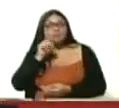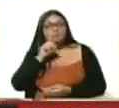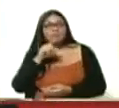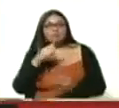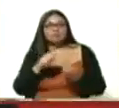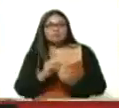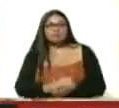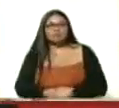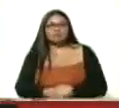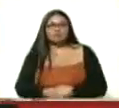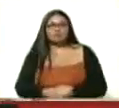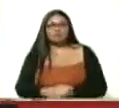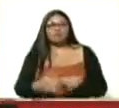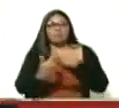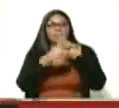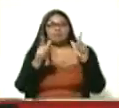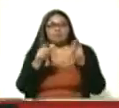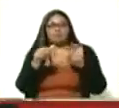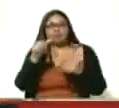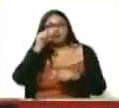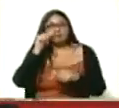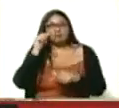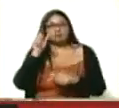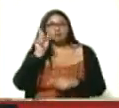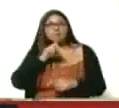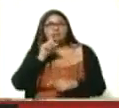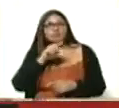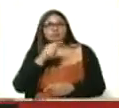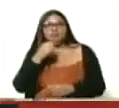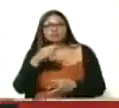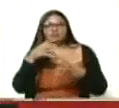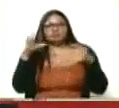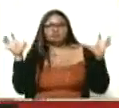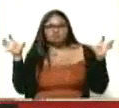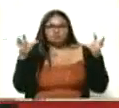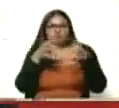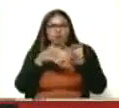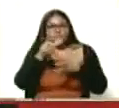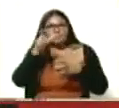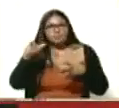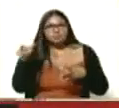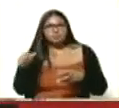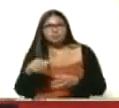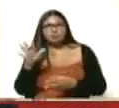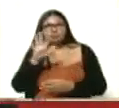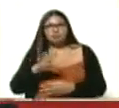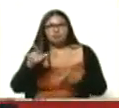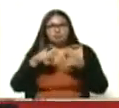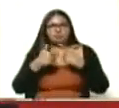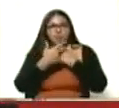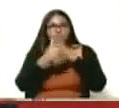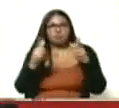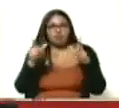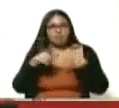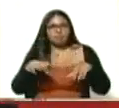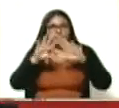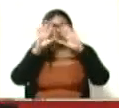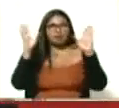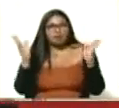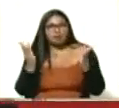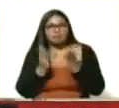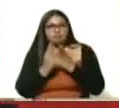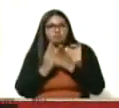Free Alexa es mentira. Lo que sí somos que es unos poquitos, somos dicen. Un ejército de gente en todas partes del mundo que